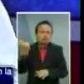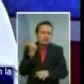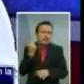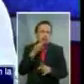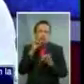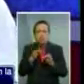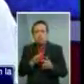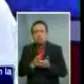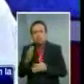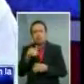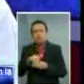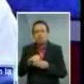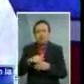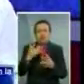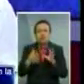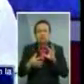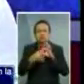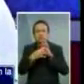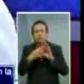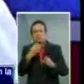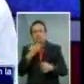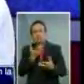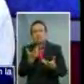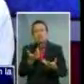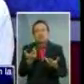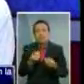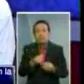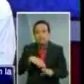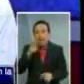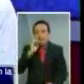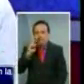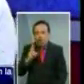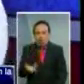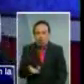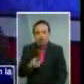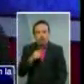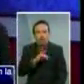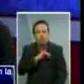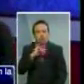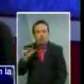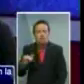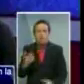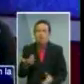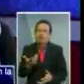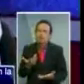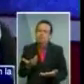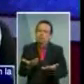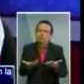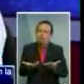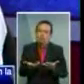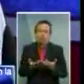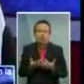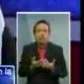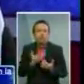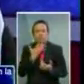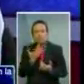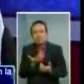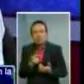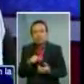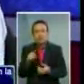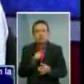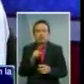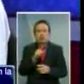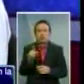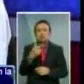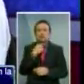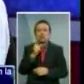partir las elecciones, que esto era un bombardeo a la alianza, hubiese sido terrible, aún más terrible que ahora. Si lo hacemos adelante sería, oye, pero no quisieron, porque hoy día nos dicen, no, que